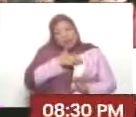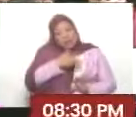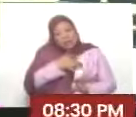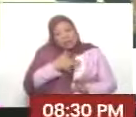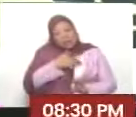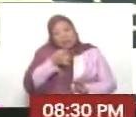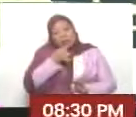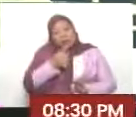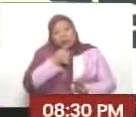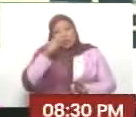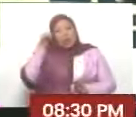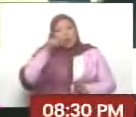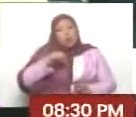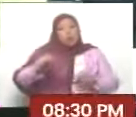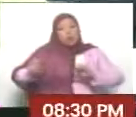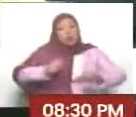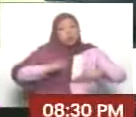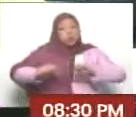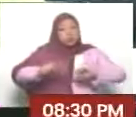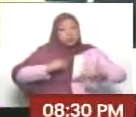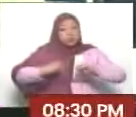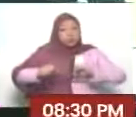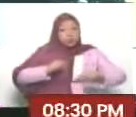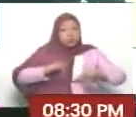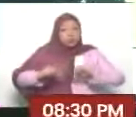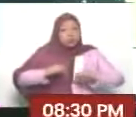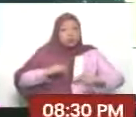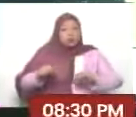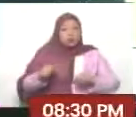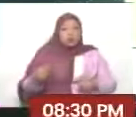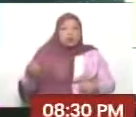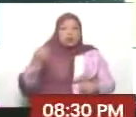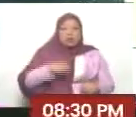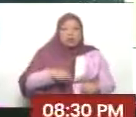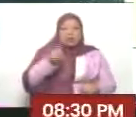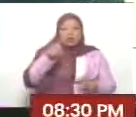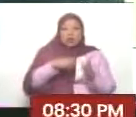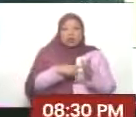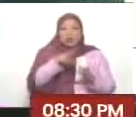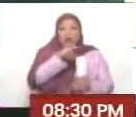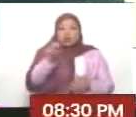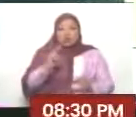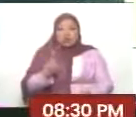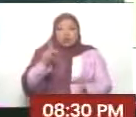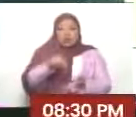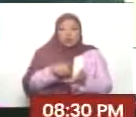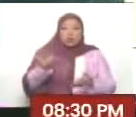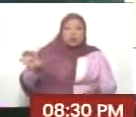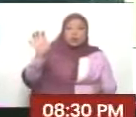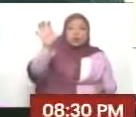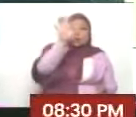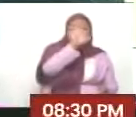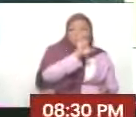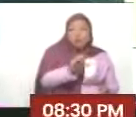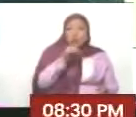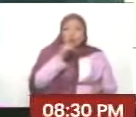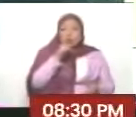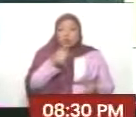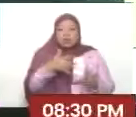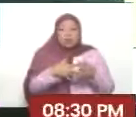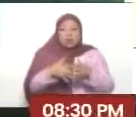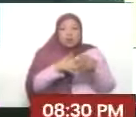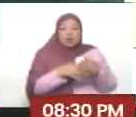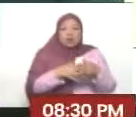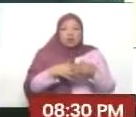El sábado se hizo una gran movilización a nivel global. Se dice que más de 180 países participaron, incluso en Estados Unidos, en Nueva York, y fue reprimida